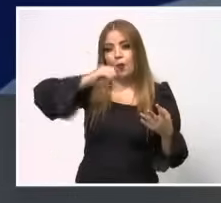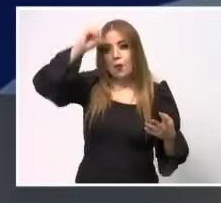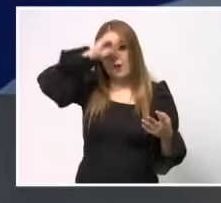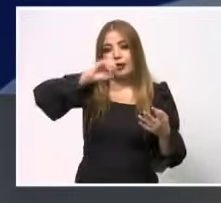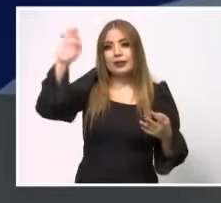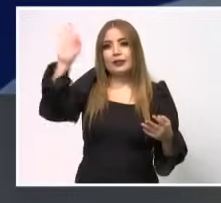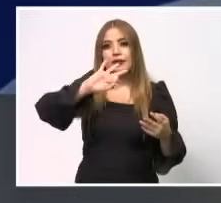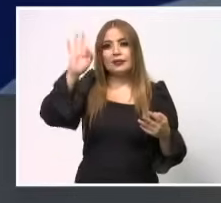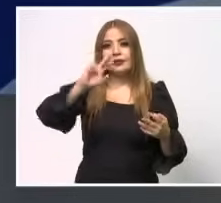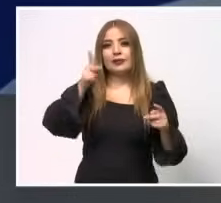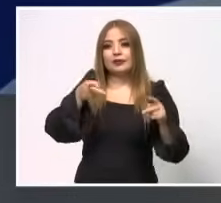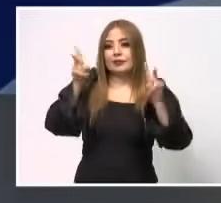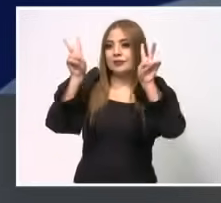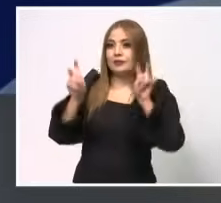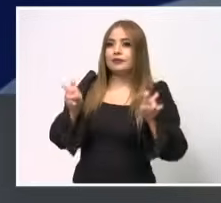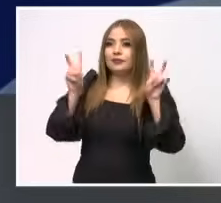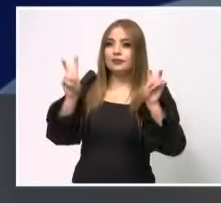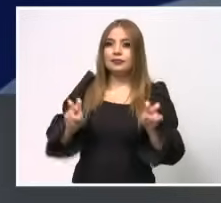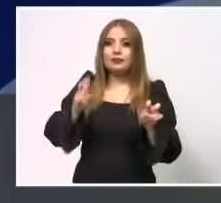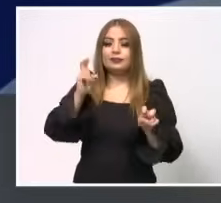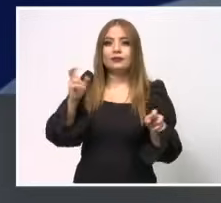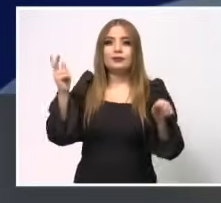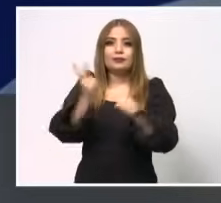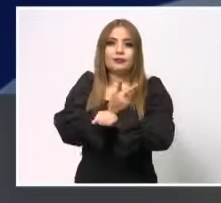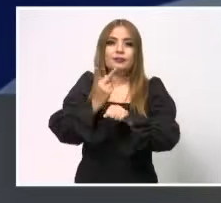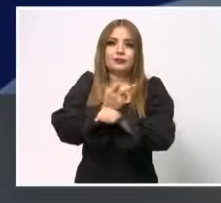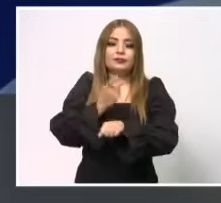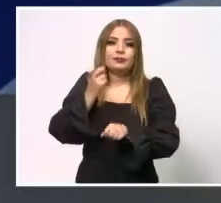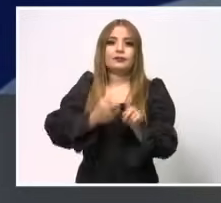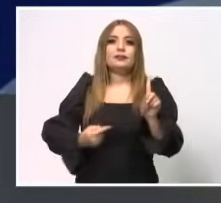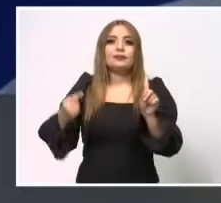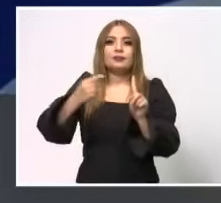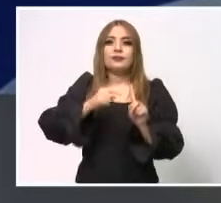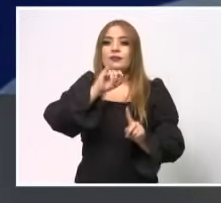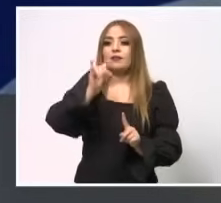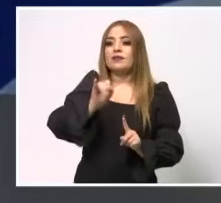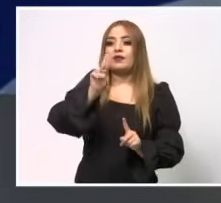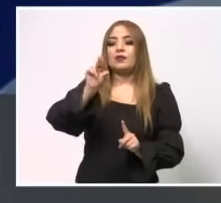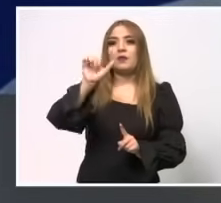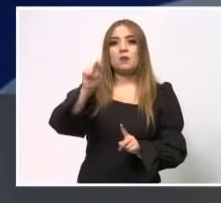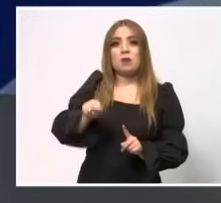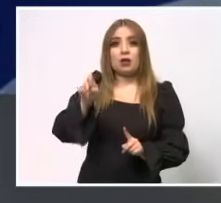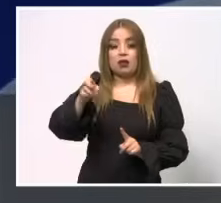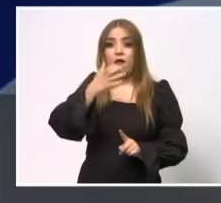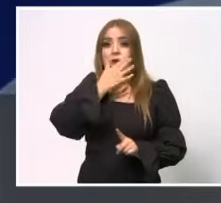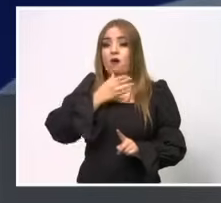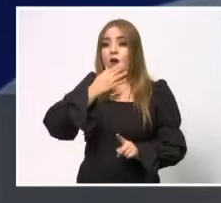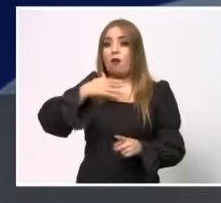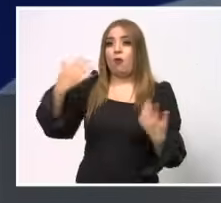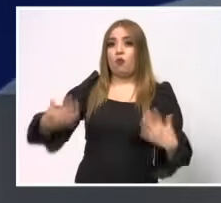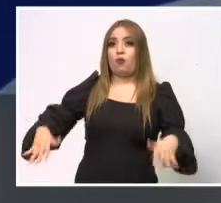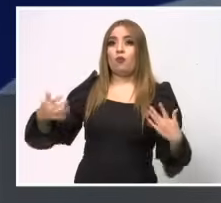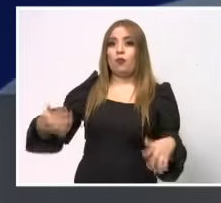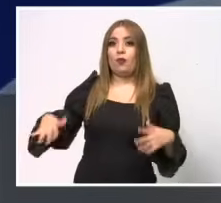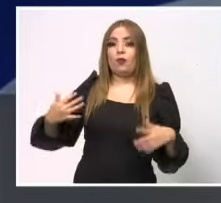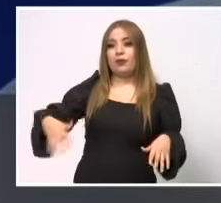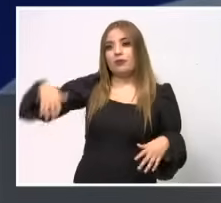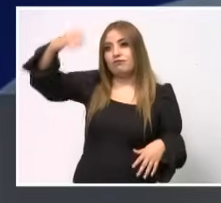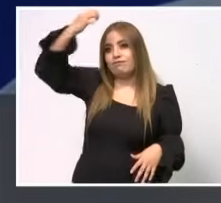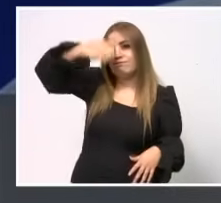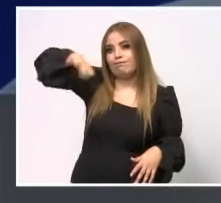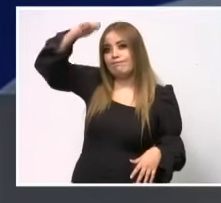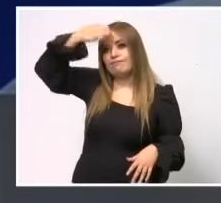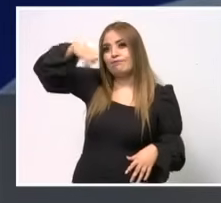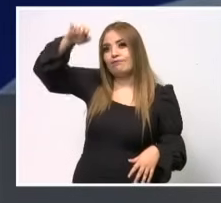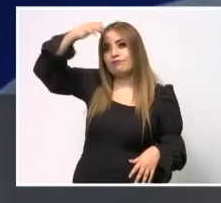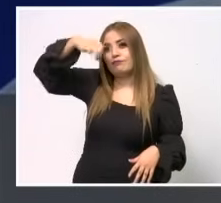y van a hablar más del tema y de lo que se tiene que hacer sobre todo con la opinión de Juan a lo mejor que es un hombre que pues también ha sido qué le